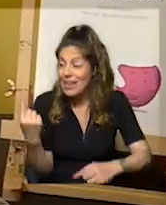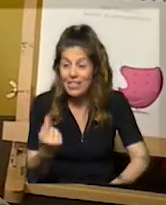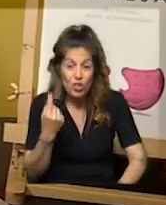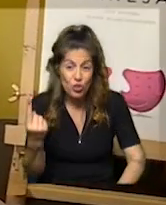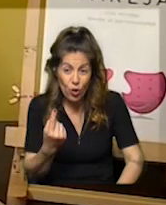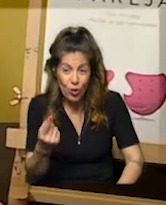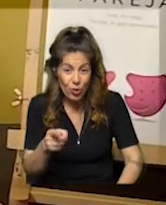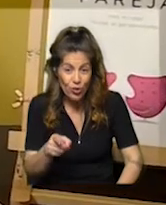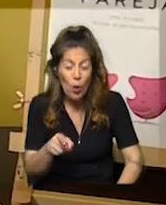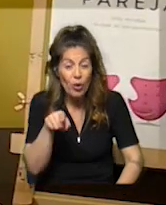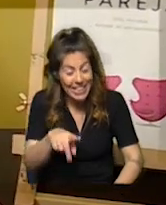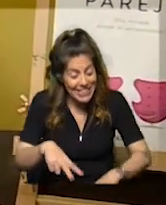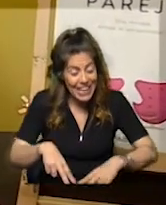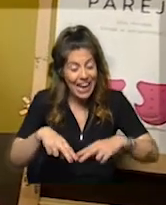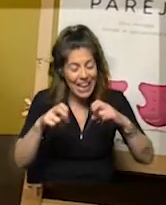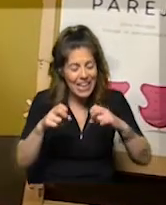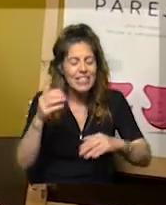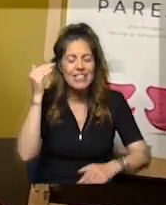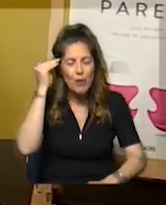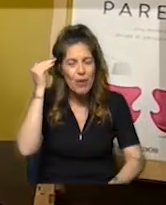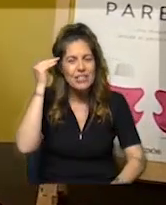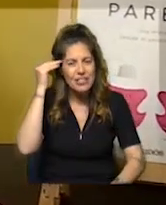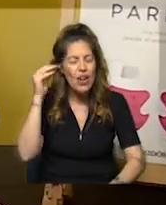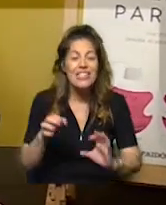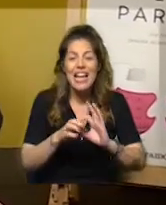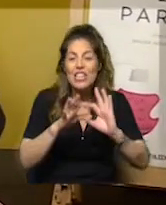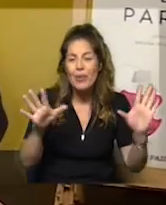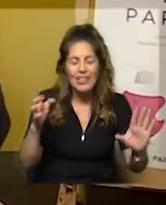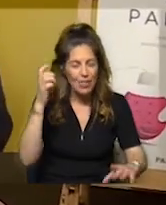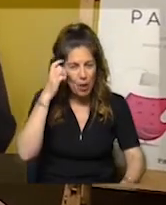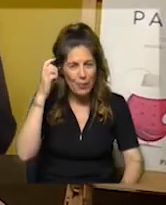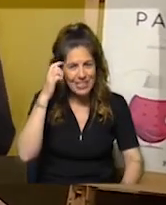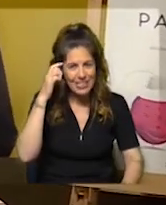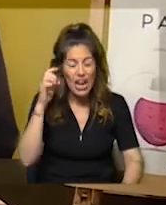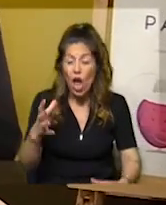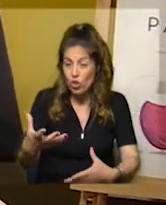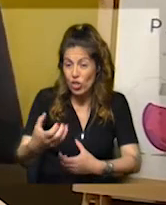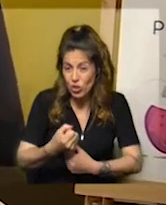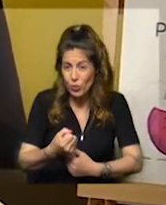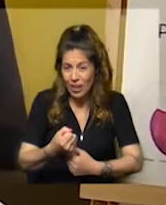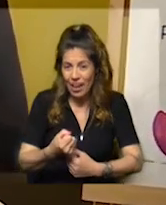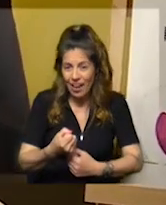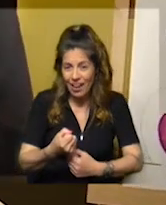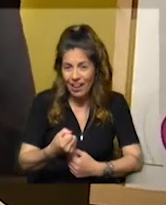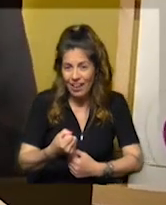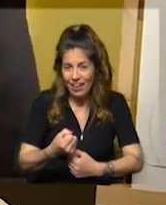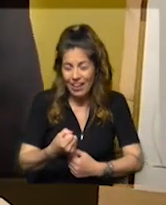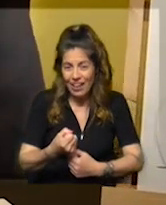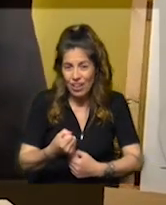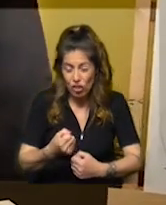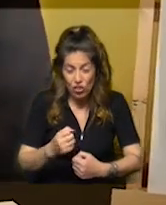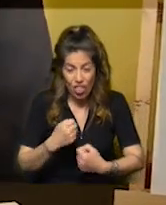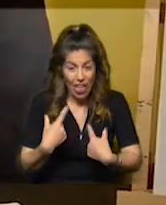porque justamente ese análisis esa reflexión esa libertad de pensar nos ayuda y nos este